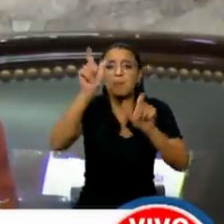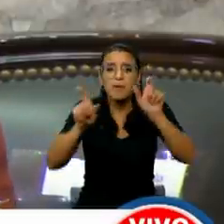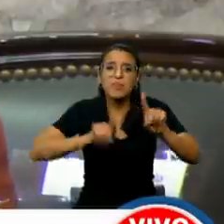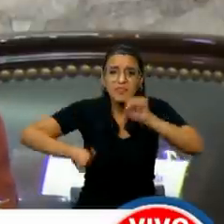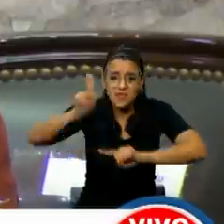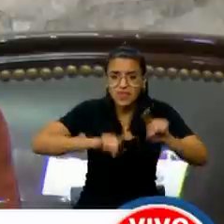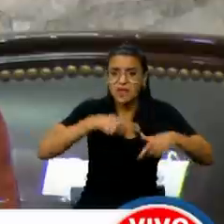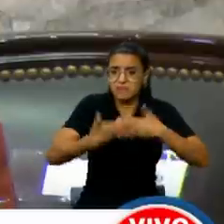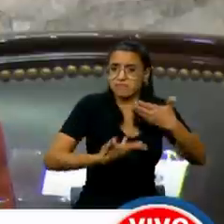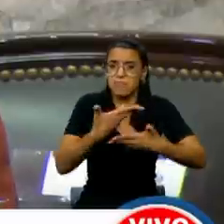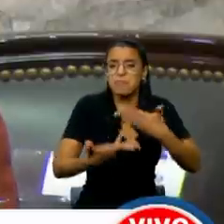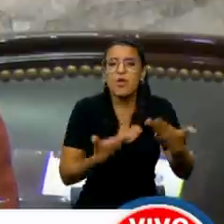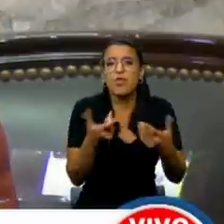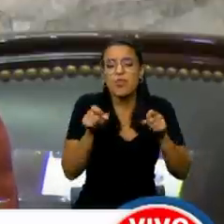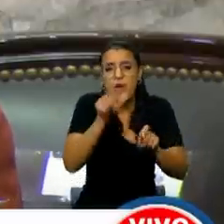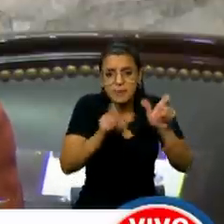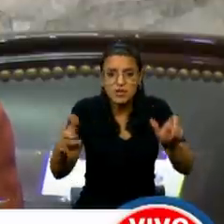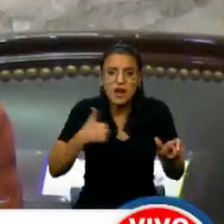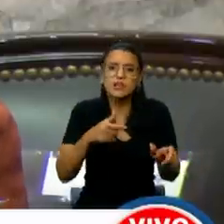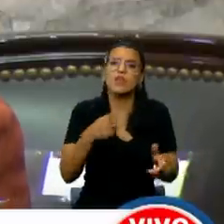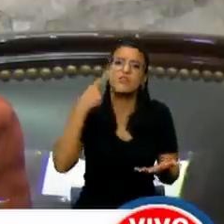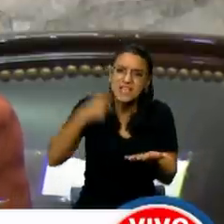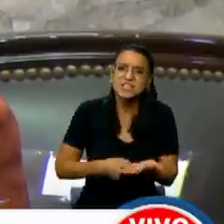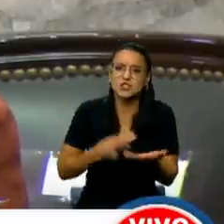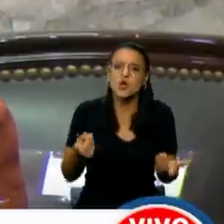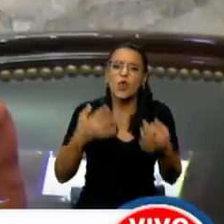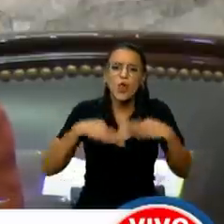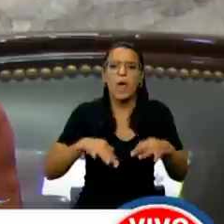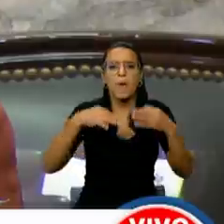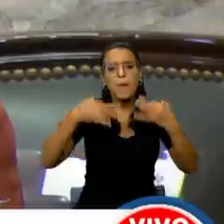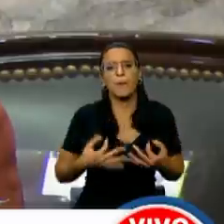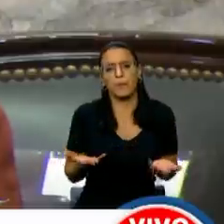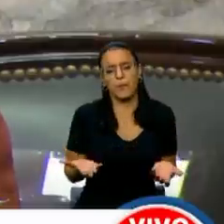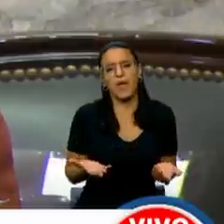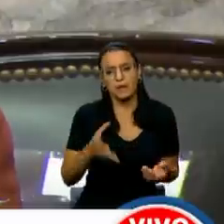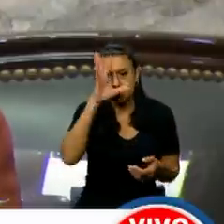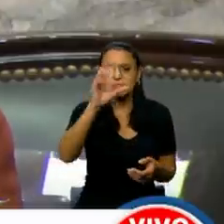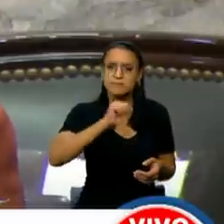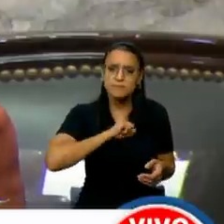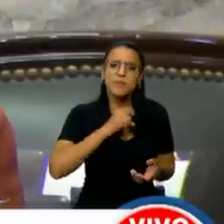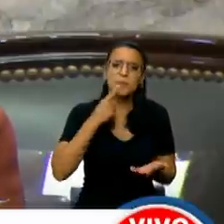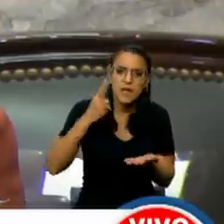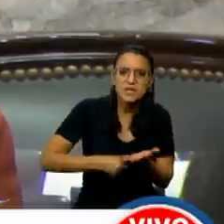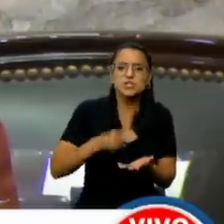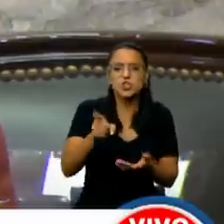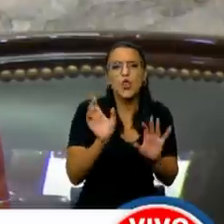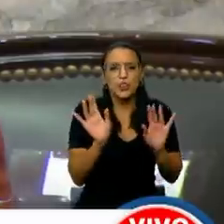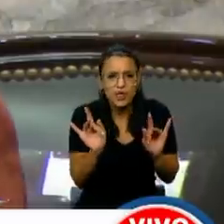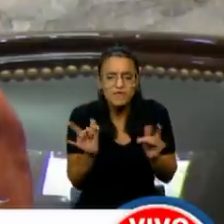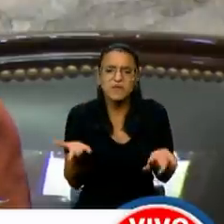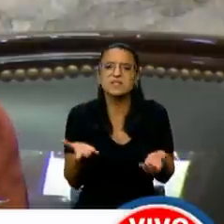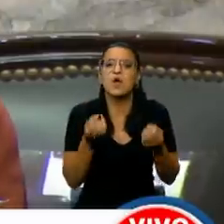los destinos de los argentinos que tomen las decisiones que hay que tomar que se animen a tomar las decisiones difícil